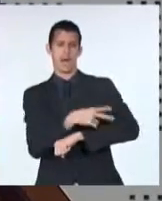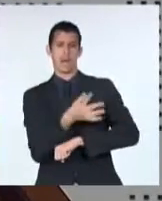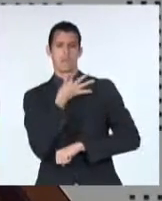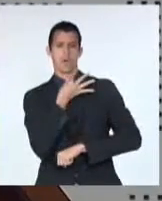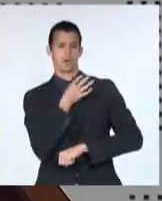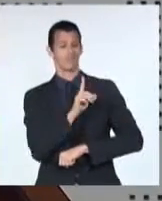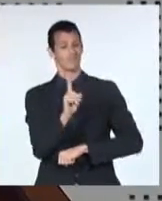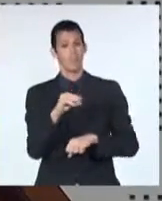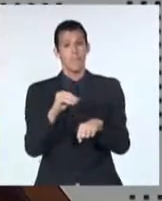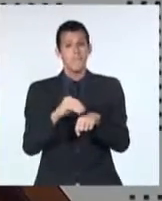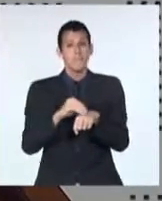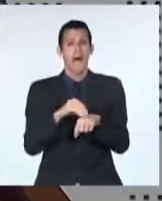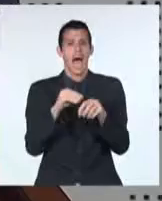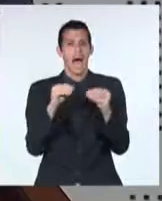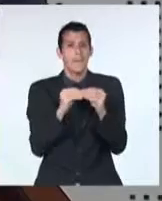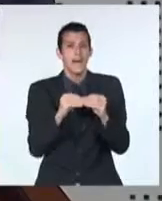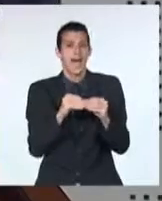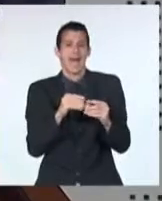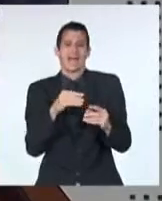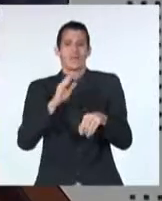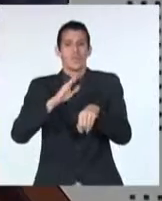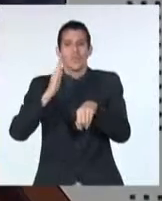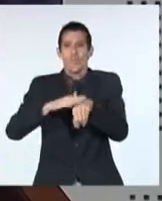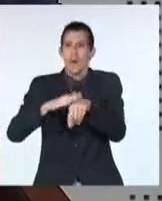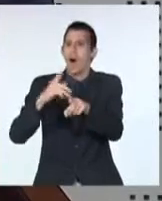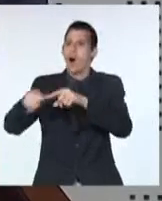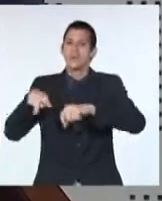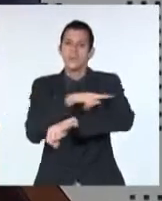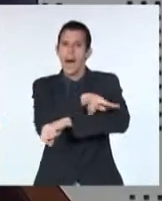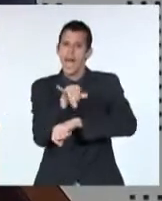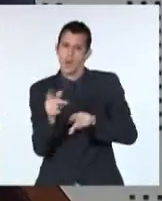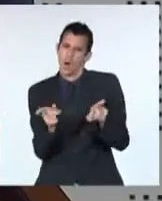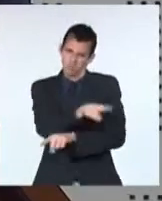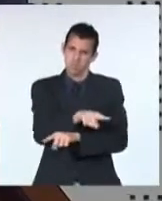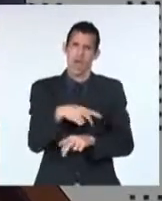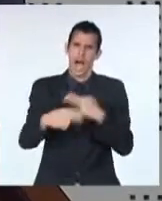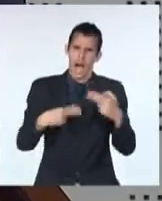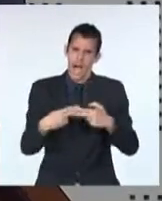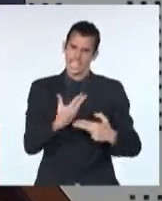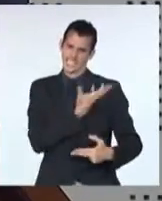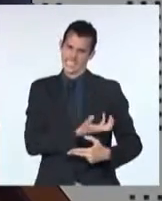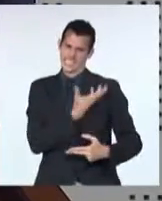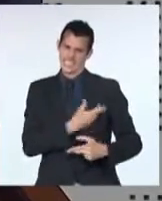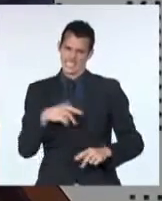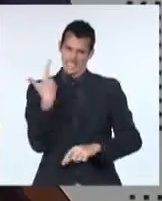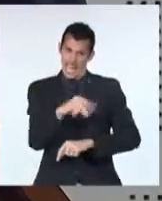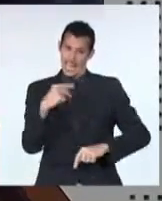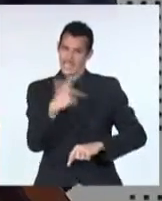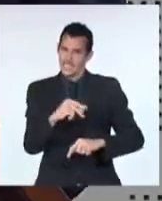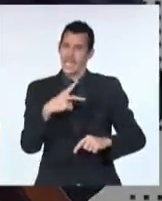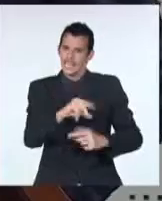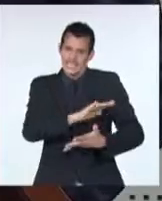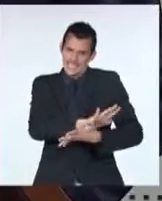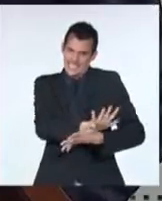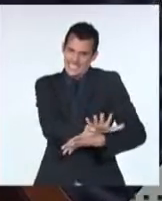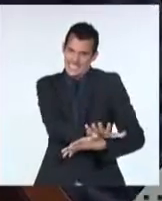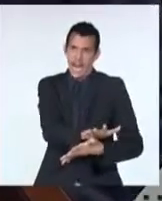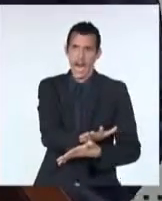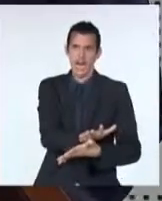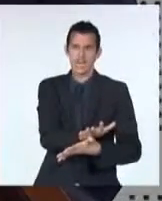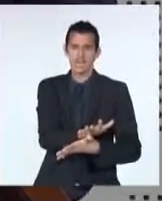vale recordar los llamados de nuestros líderes históricos a democratizar la Organización de Naciones Unidas,